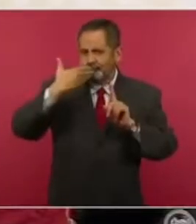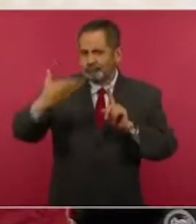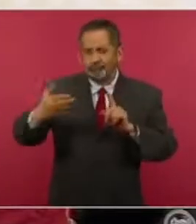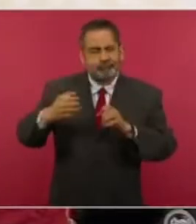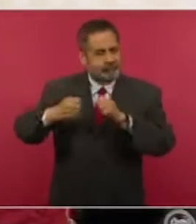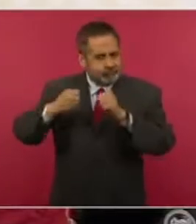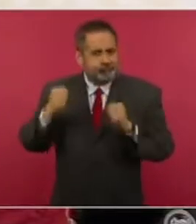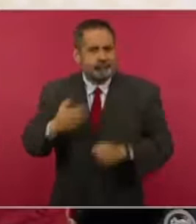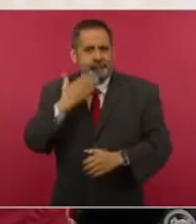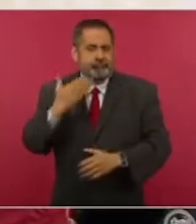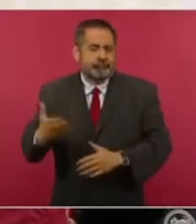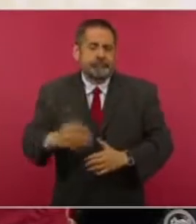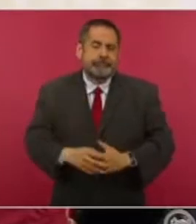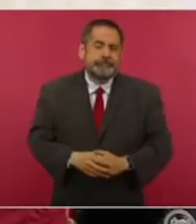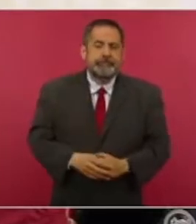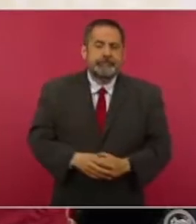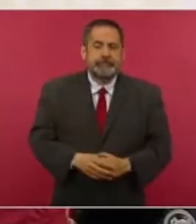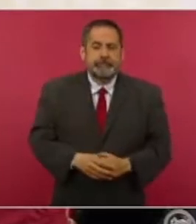consolidado.